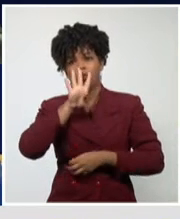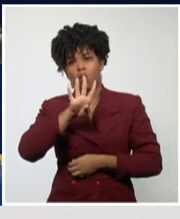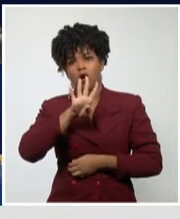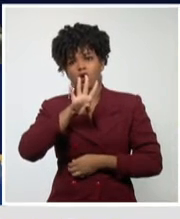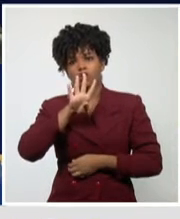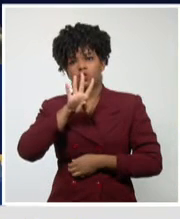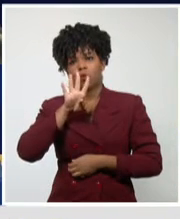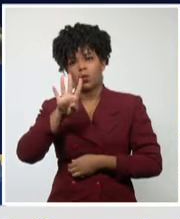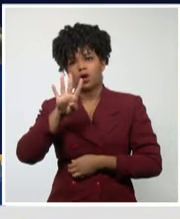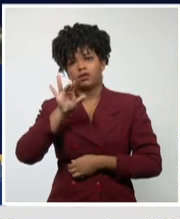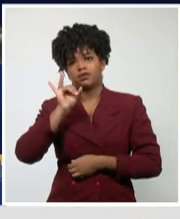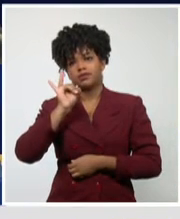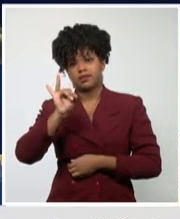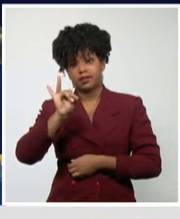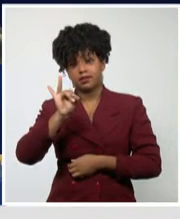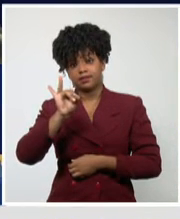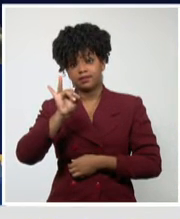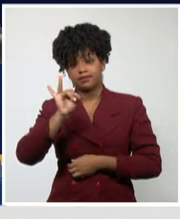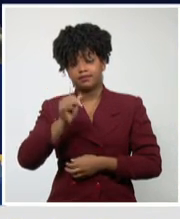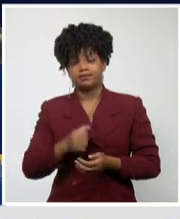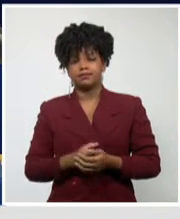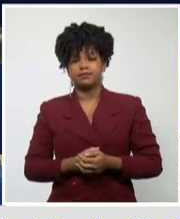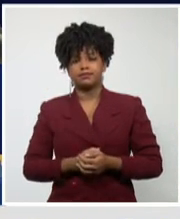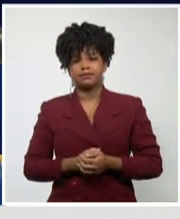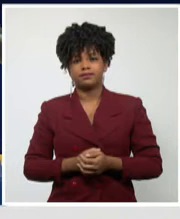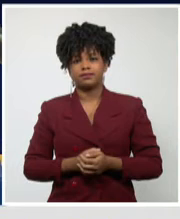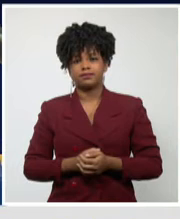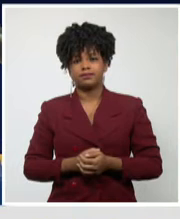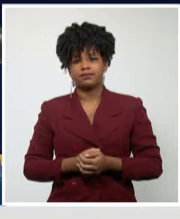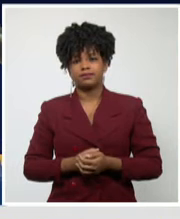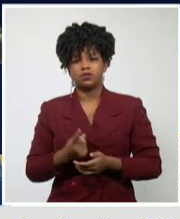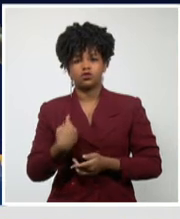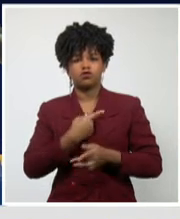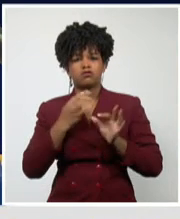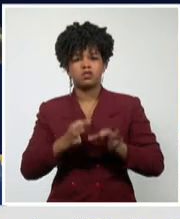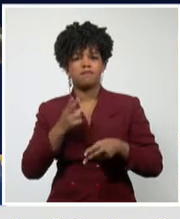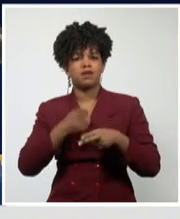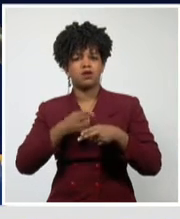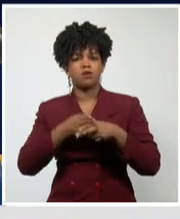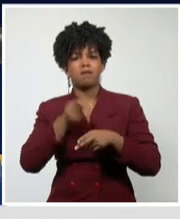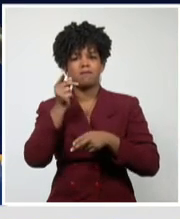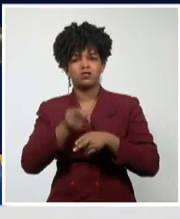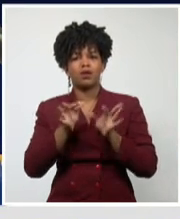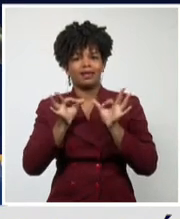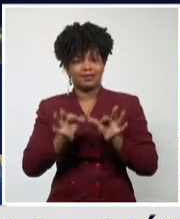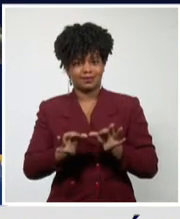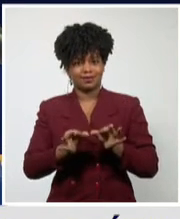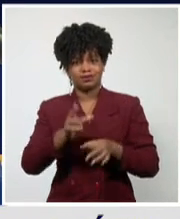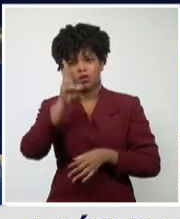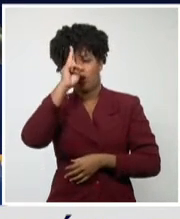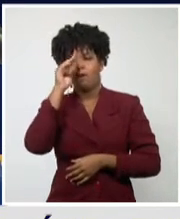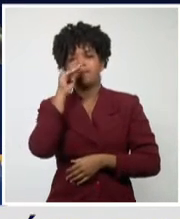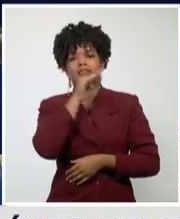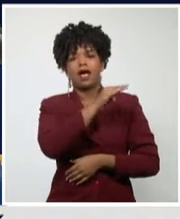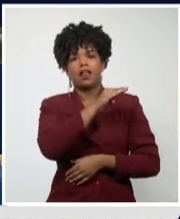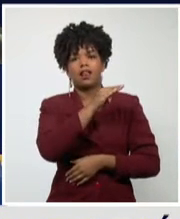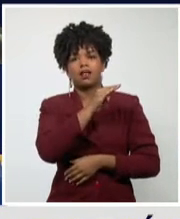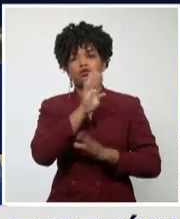447. Esto es lo que otras veces le hemos llamado los casos activos, o sea, son de todos los